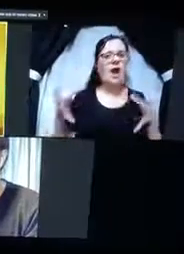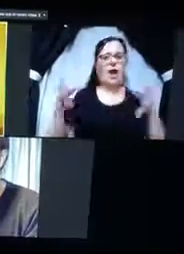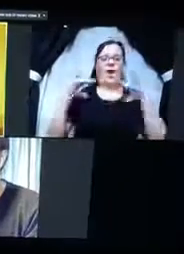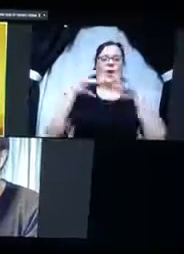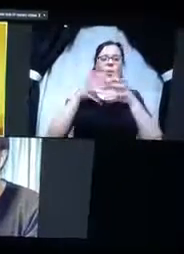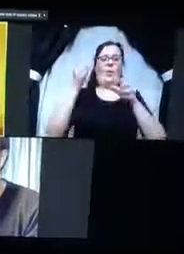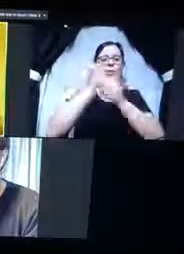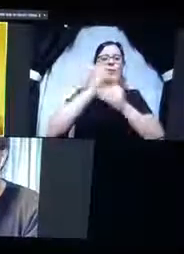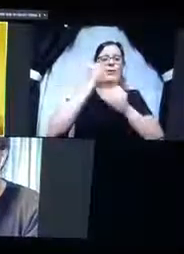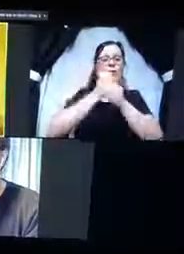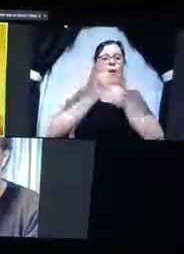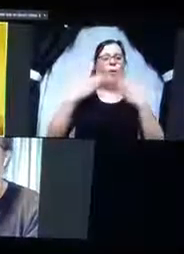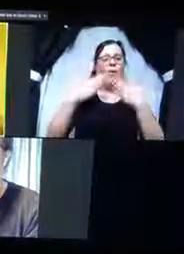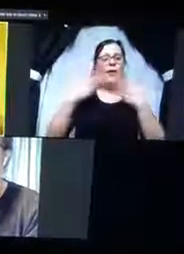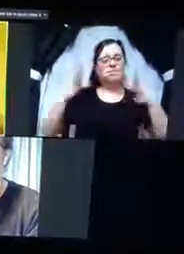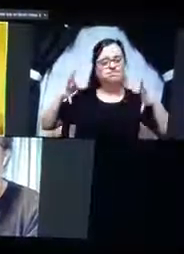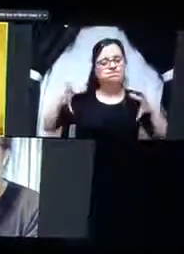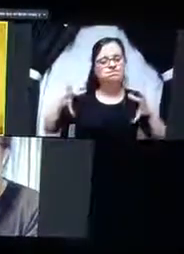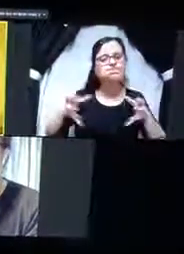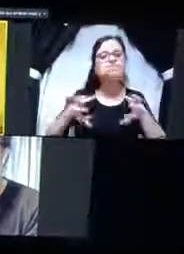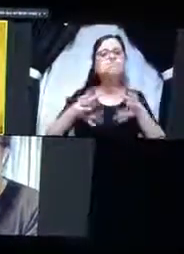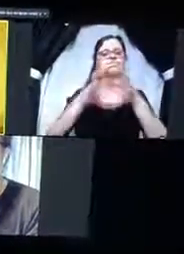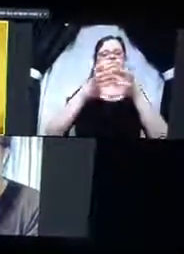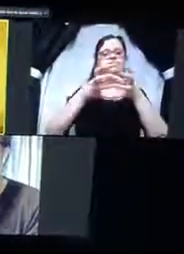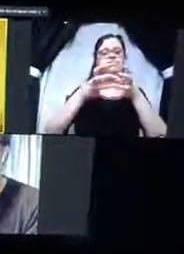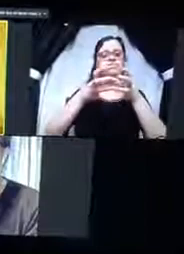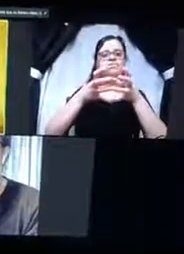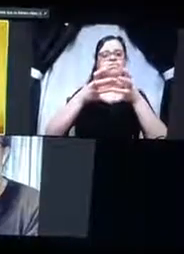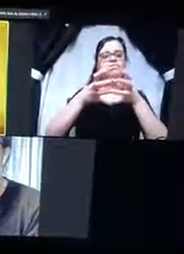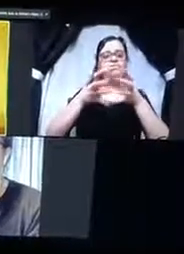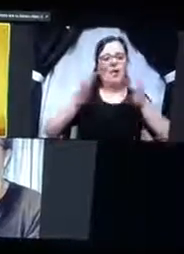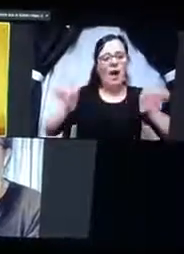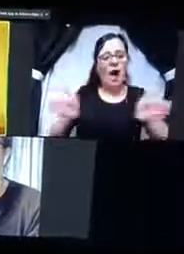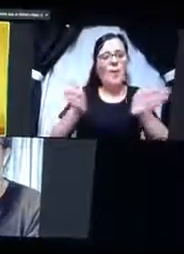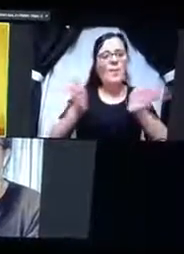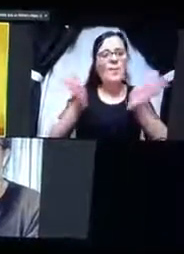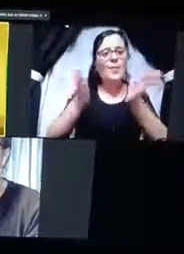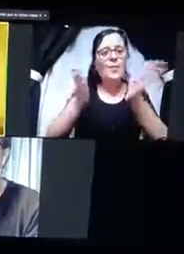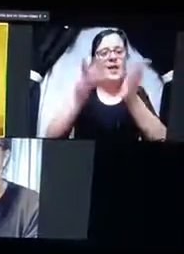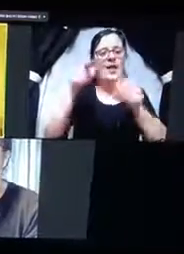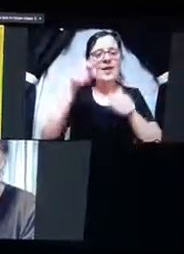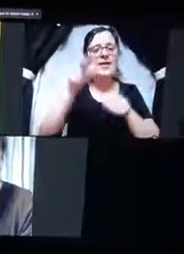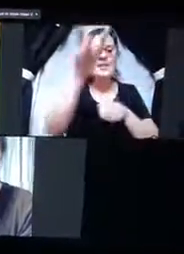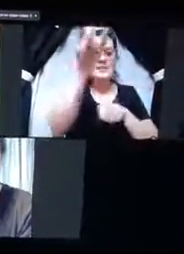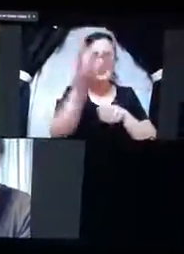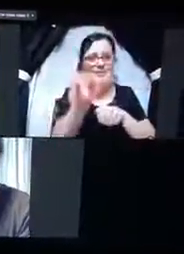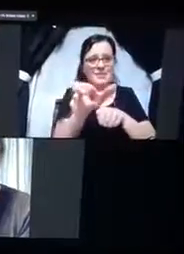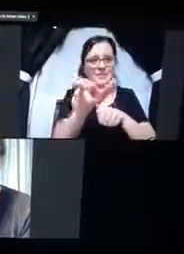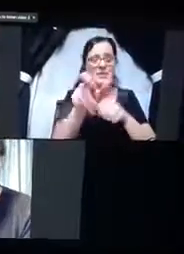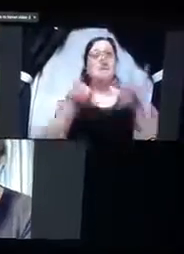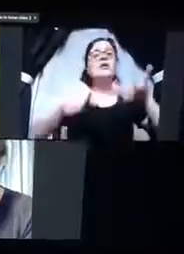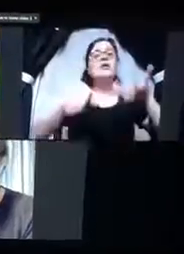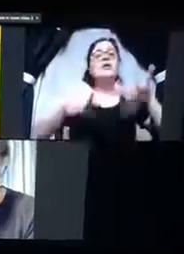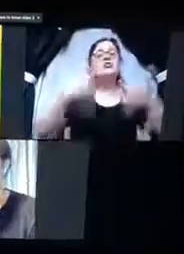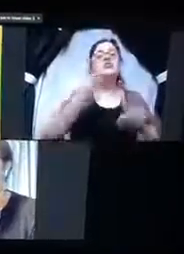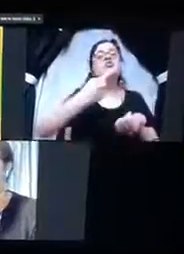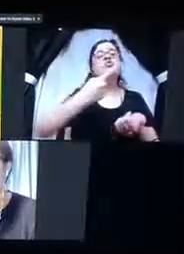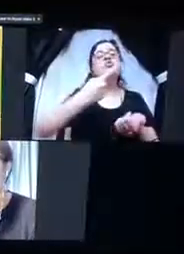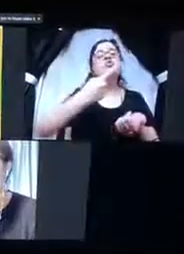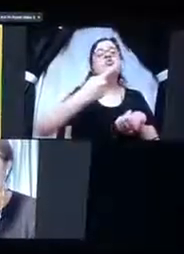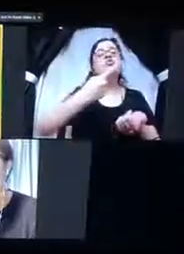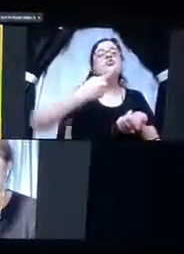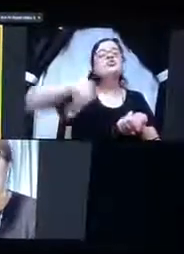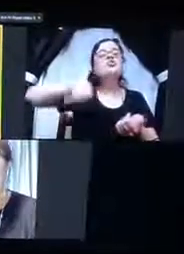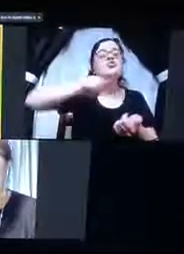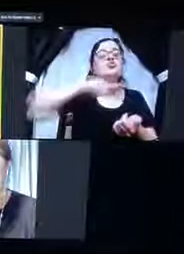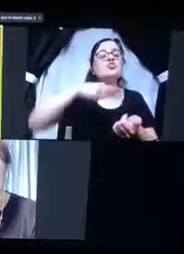ver la integralidad de la persona. ¿Sí? Cuando hablamos de seres, son seres integrales, pasando por todos sus